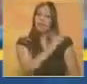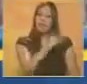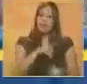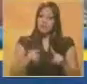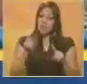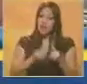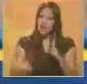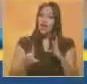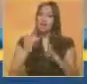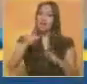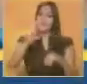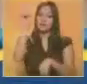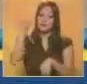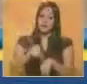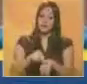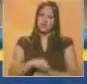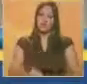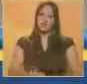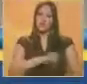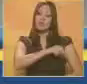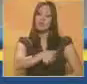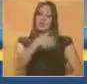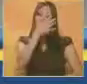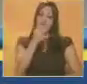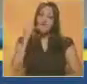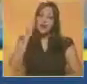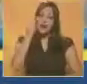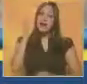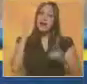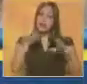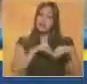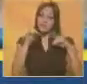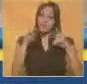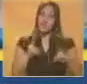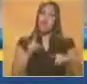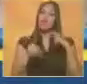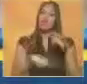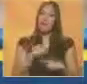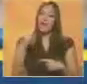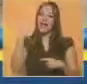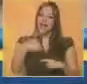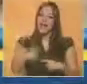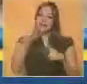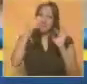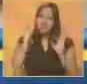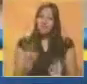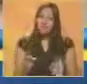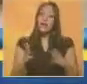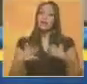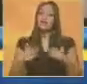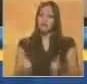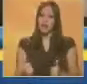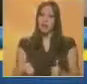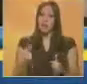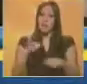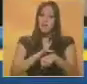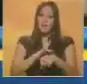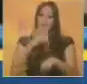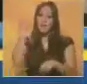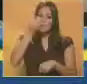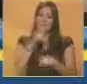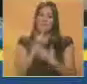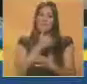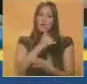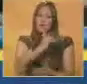diferentes agencias nacionales las autoridades francesas tomaron esta decisión después de que la agencia de seguridad sanitaria de los medicamentos concluyera en su